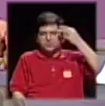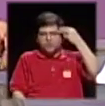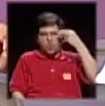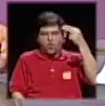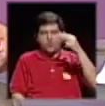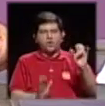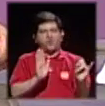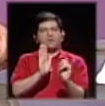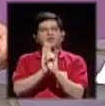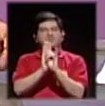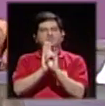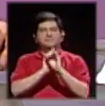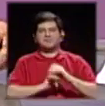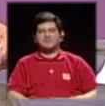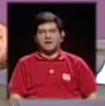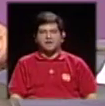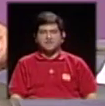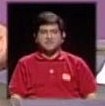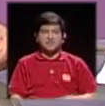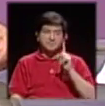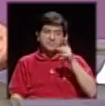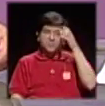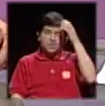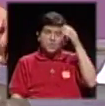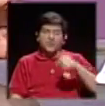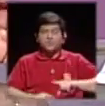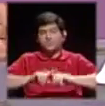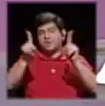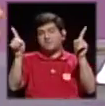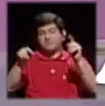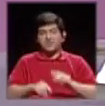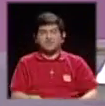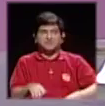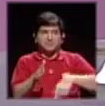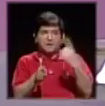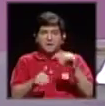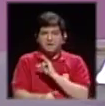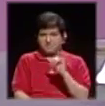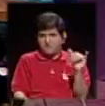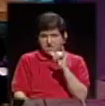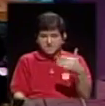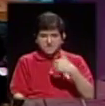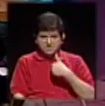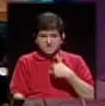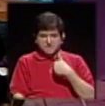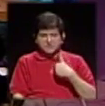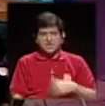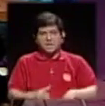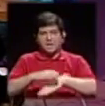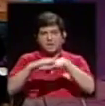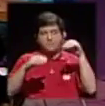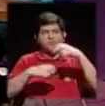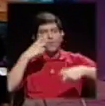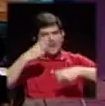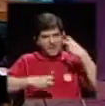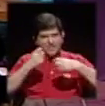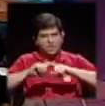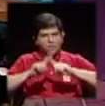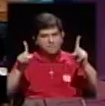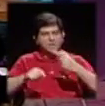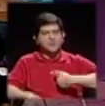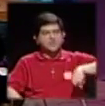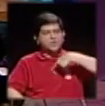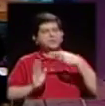su identidad por una cultura ajena, ¿no? Entonces muchas veces también hay, digo, está fuera del conflicto, pero nos deja